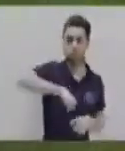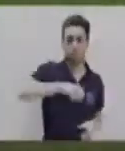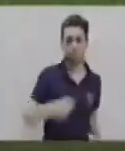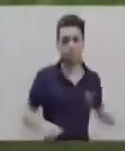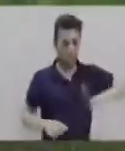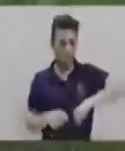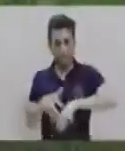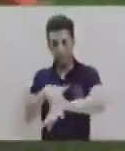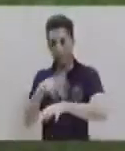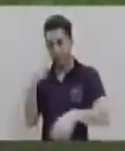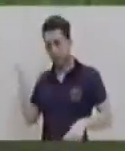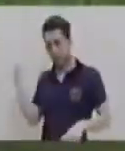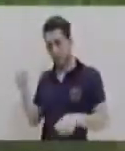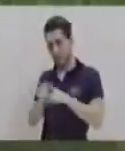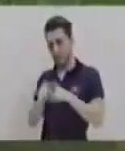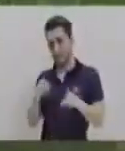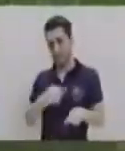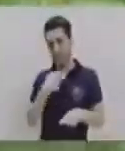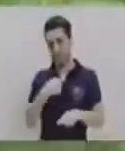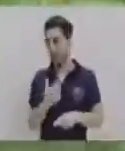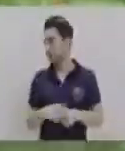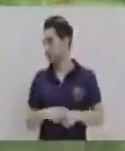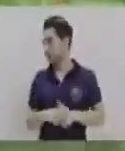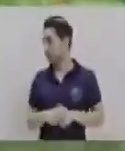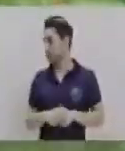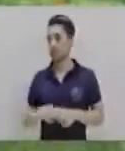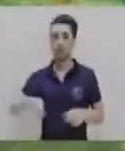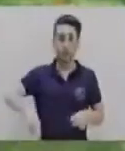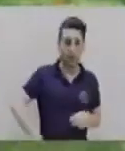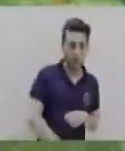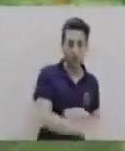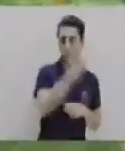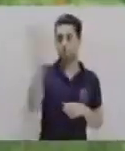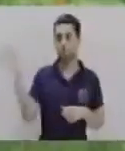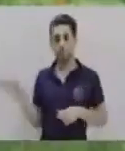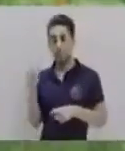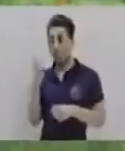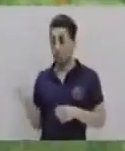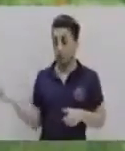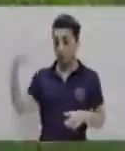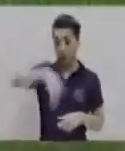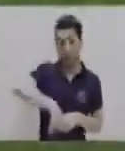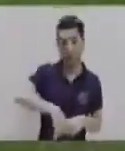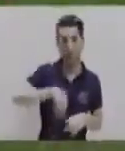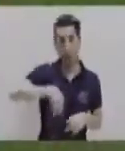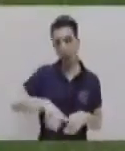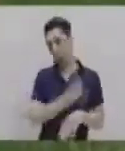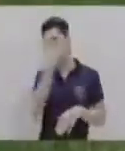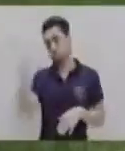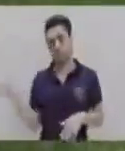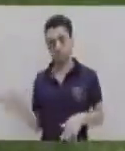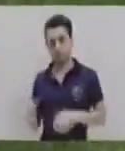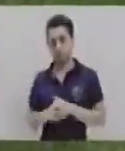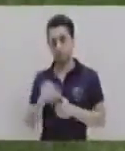2, 3, hacia afuera. 1,